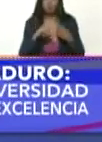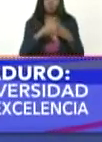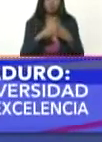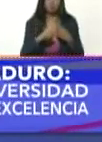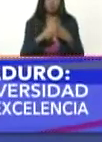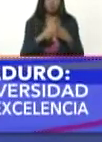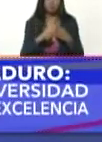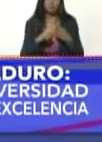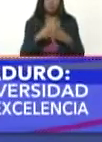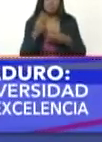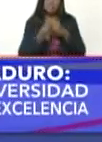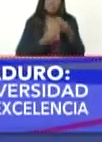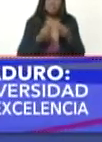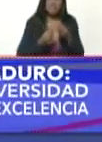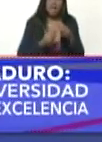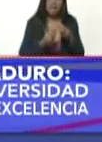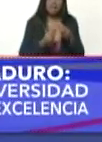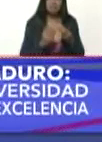hecha